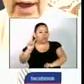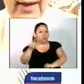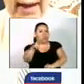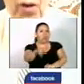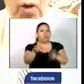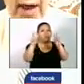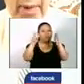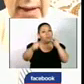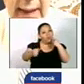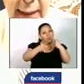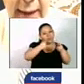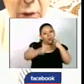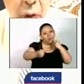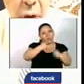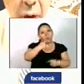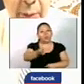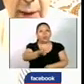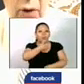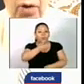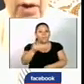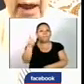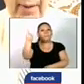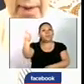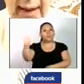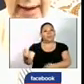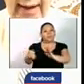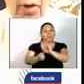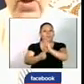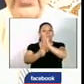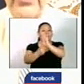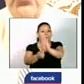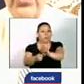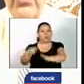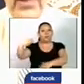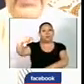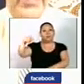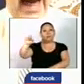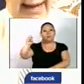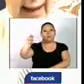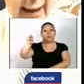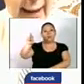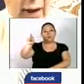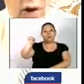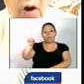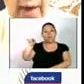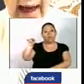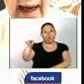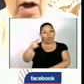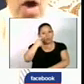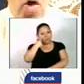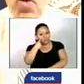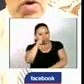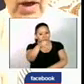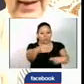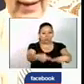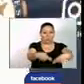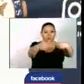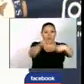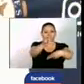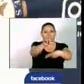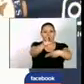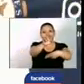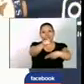se refirió en conversación con la voz de América el representante demócrata Henry Cuellar quien representa la zona fronteriza de Laredo